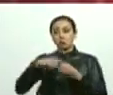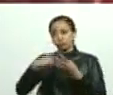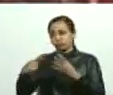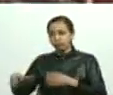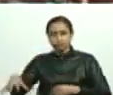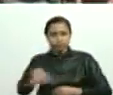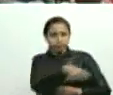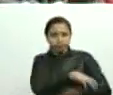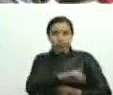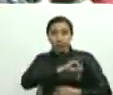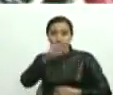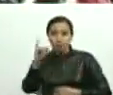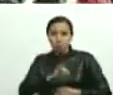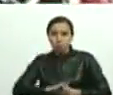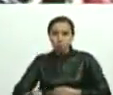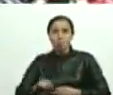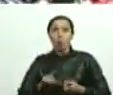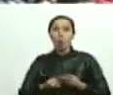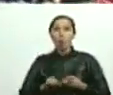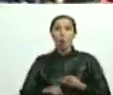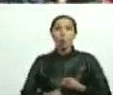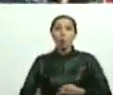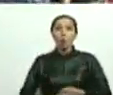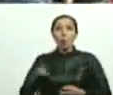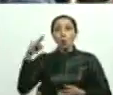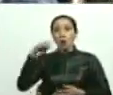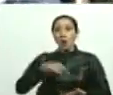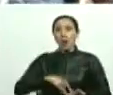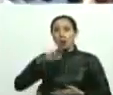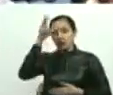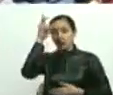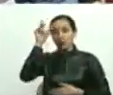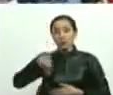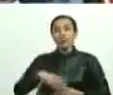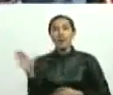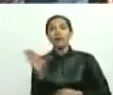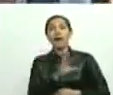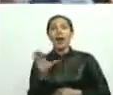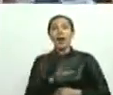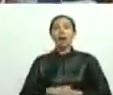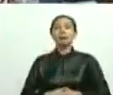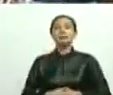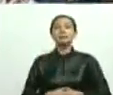el Zulia, Carabobo, Aragua, Caracas,